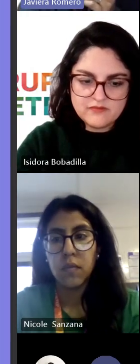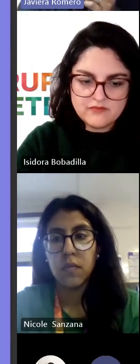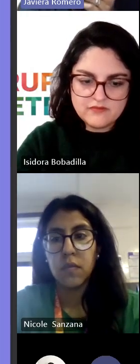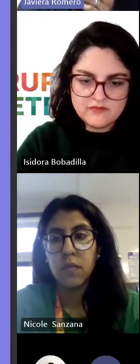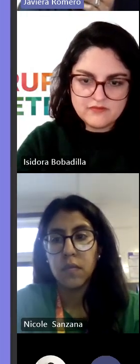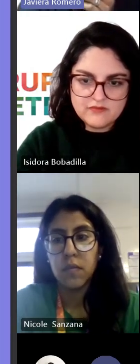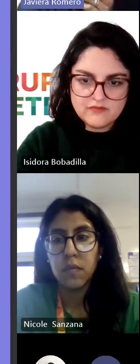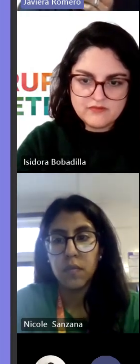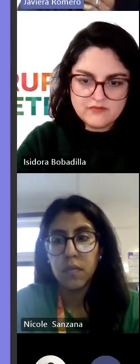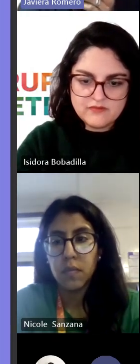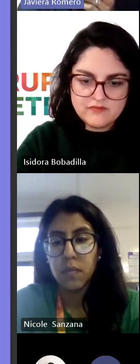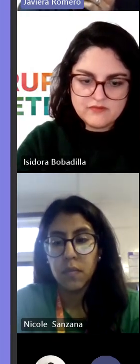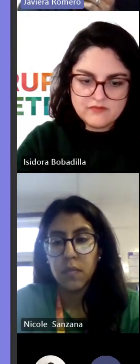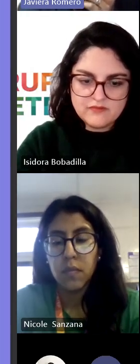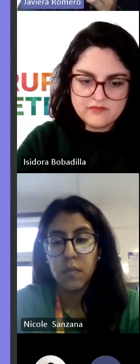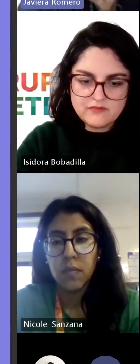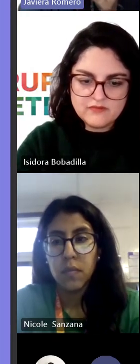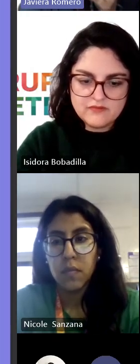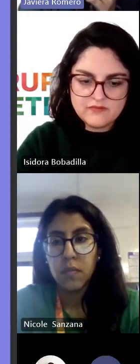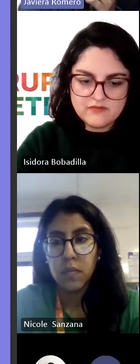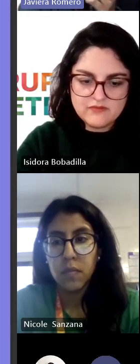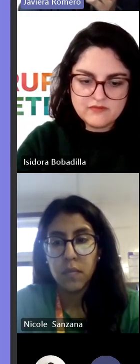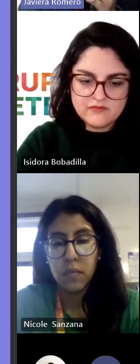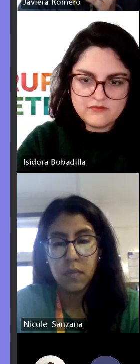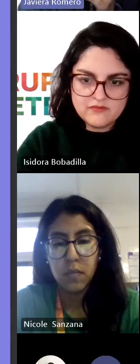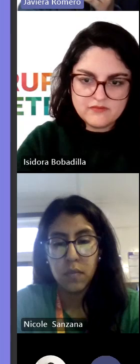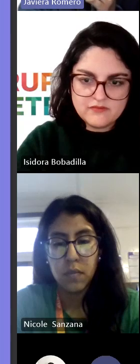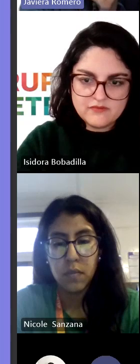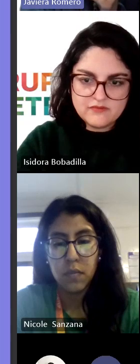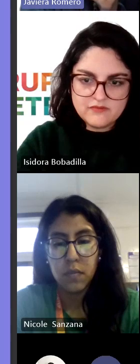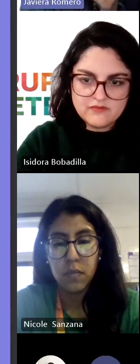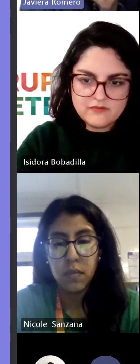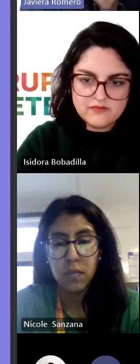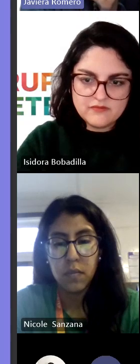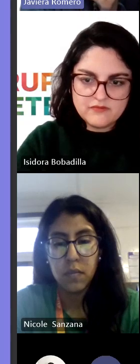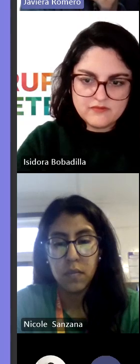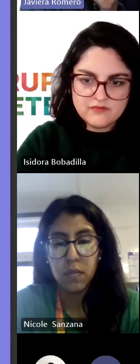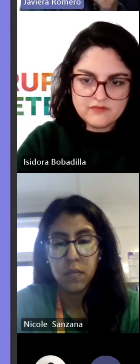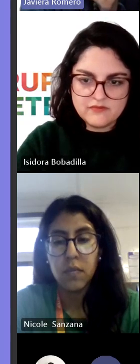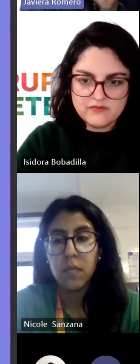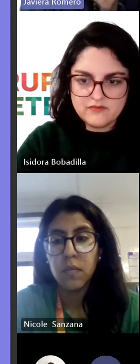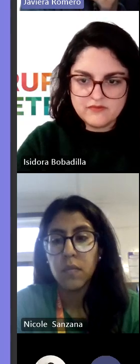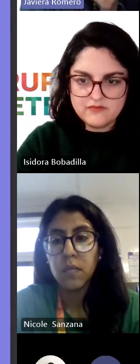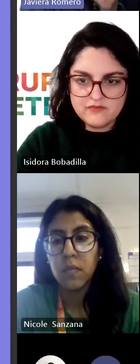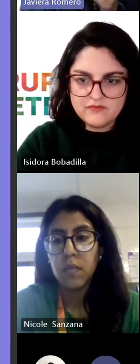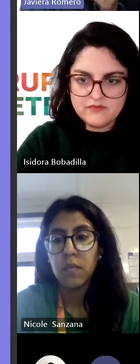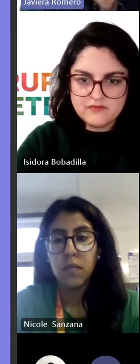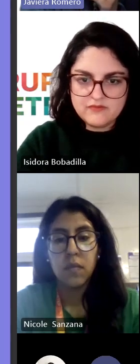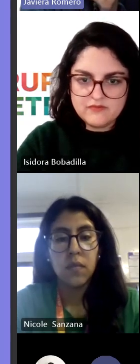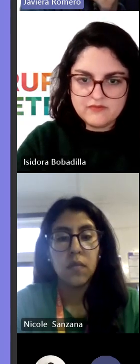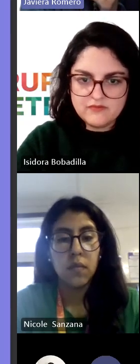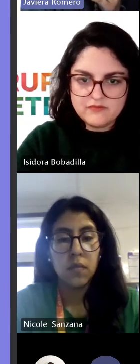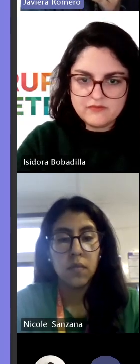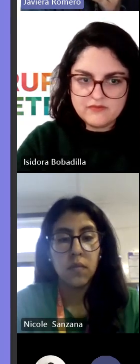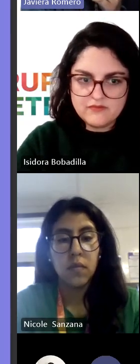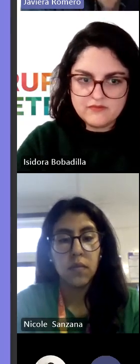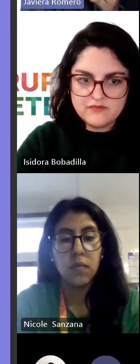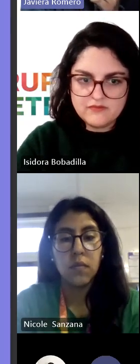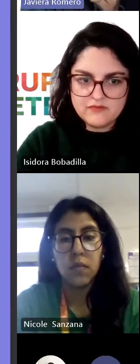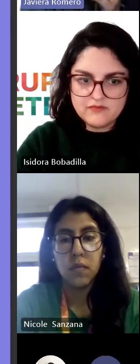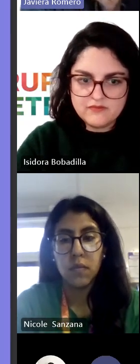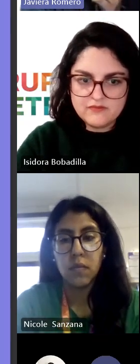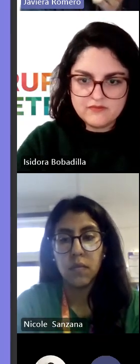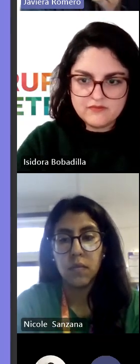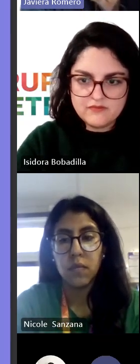significar hablar sobre situaciones íntimas y dolorosas. Entonces es súper importante considerar la importancia